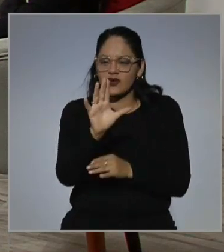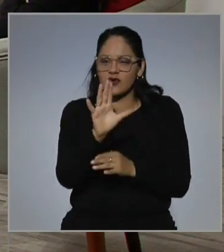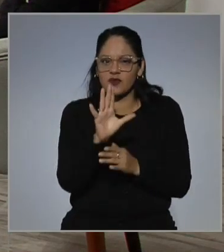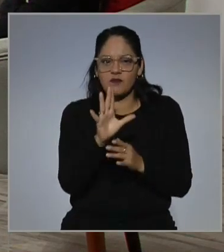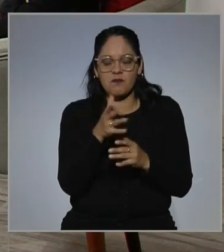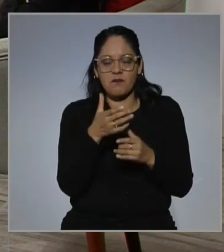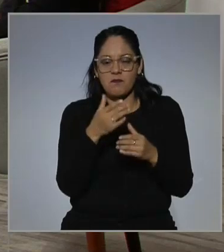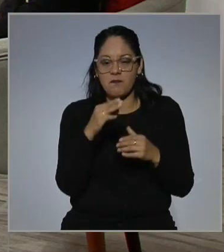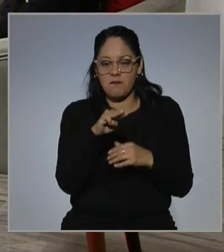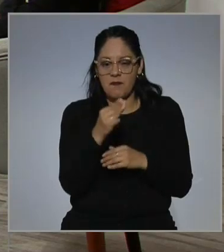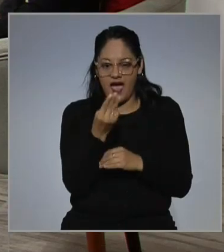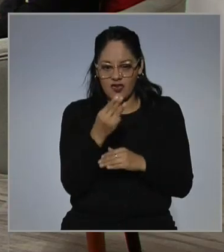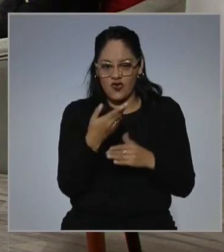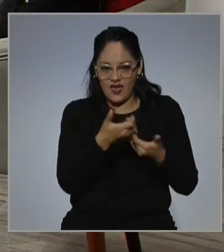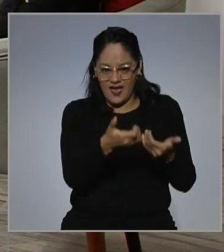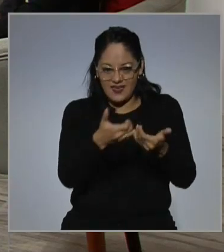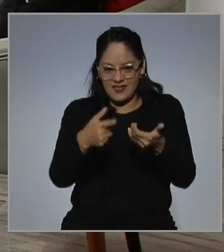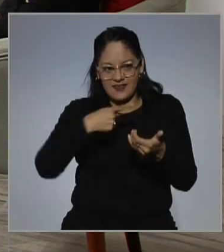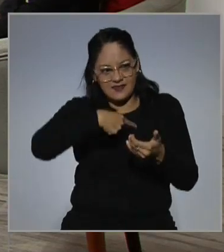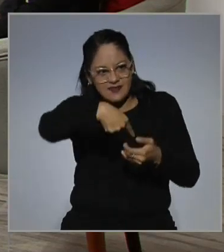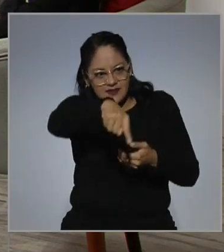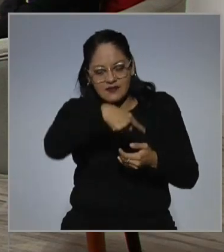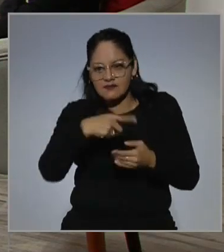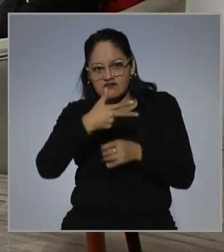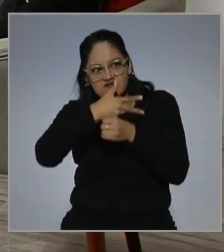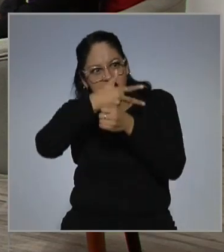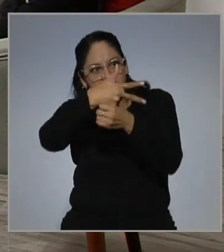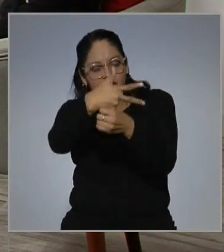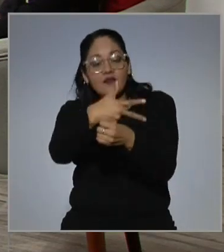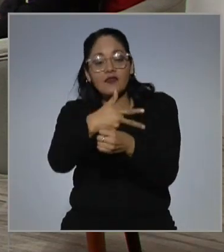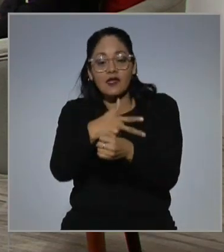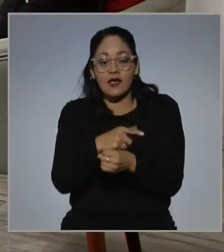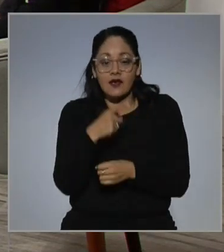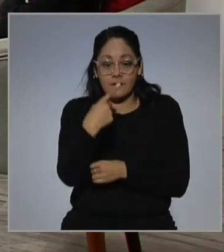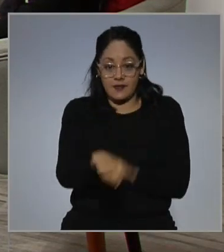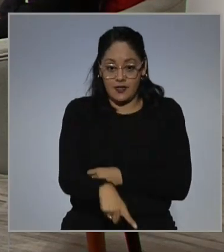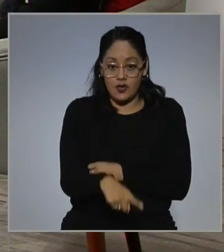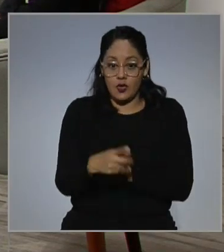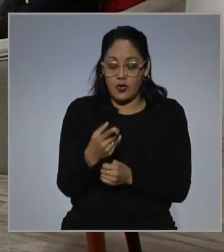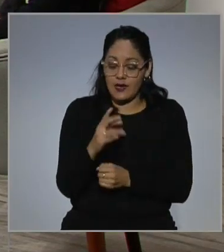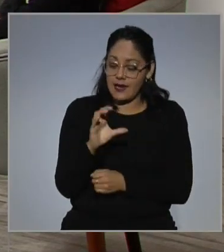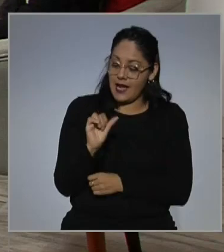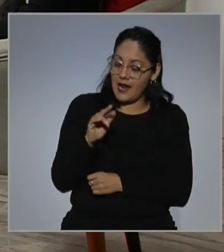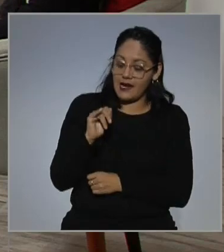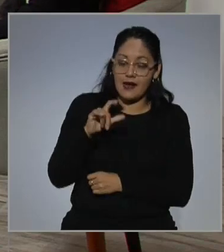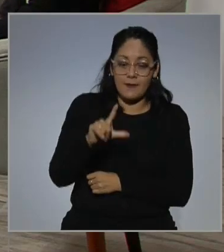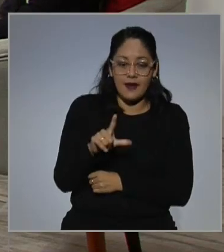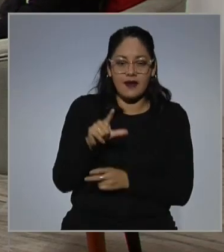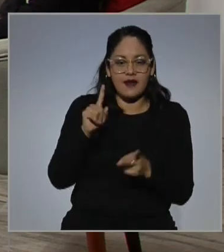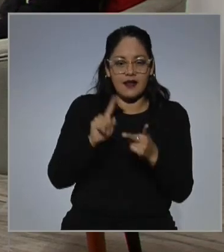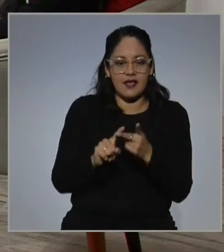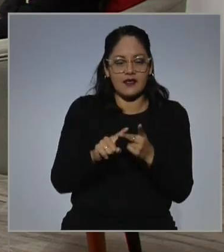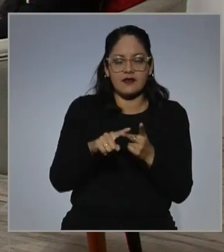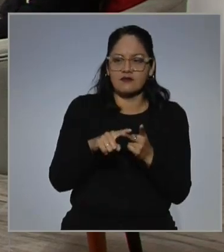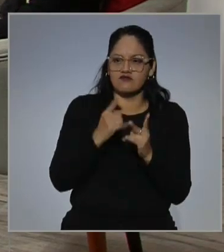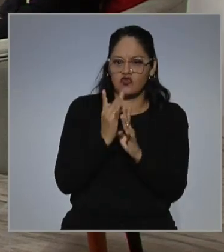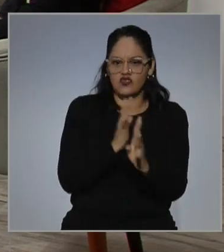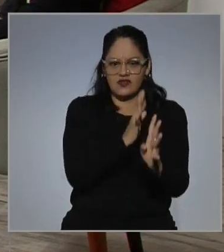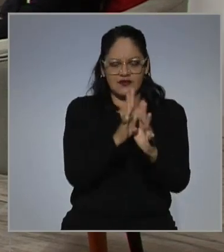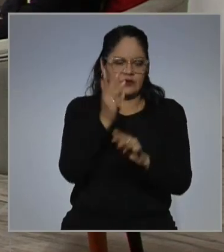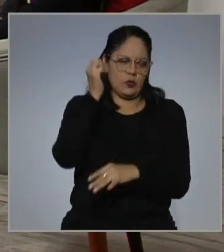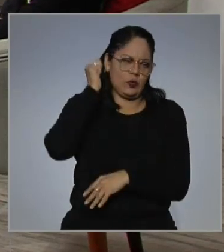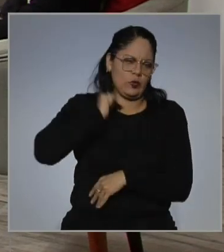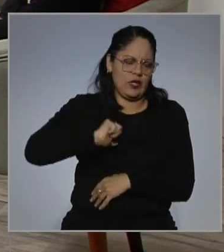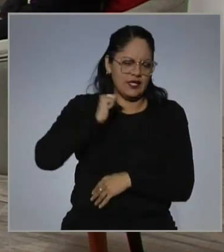cosa así. En realidad las procesiones y los carnavales tienen una larguísima historia en México. Y hoy,